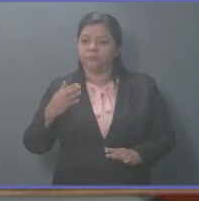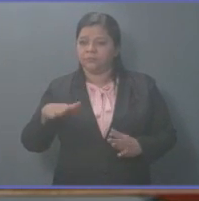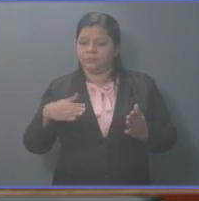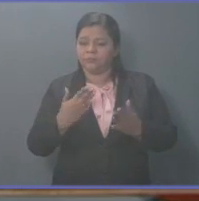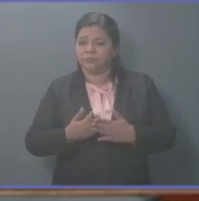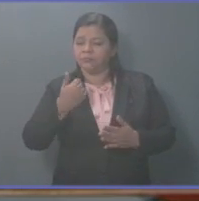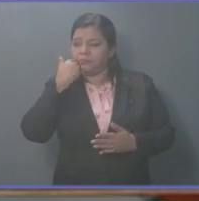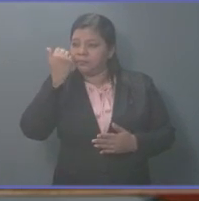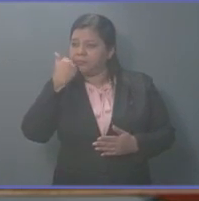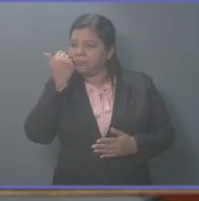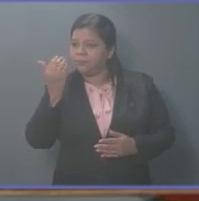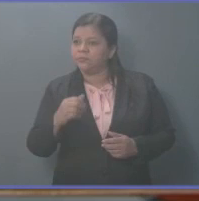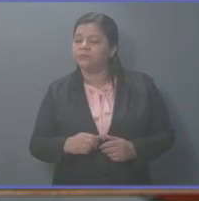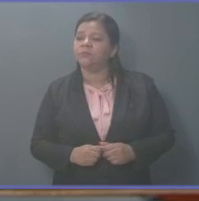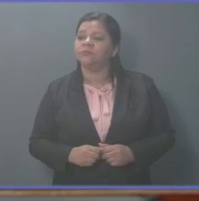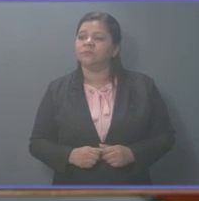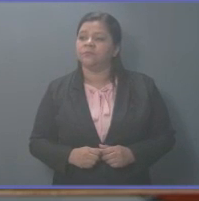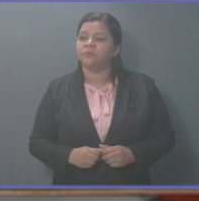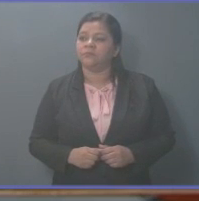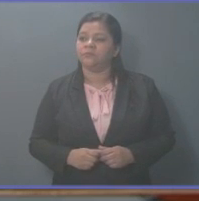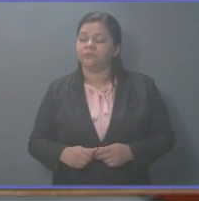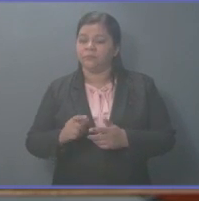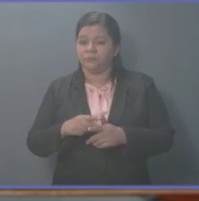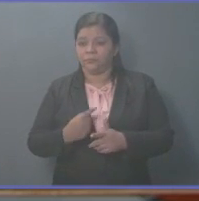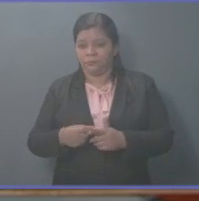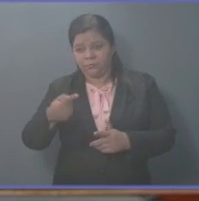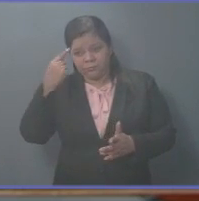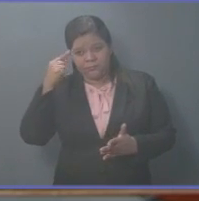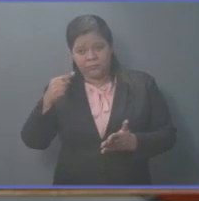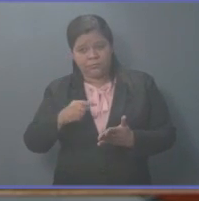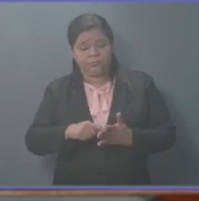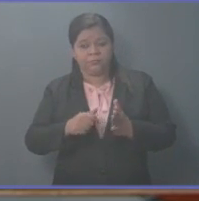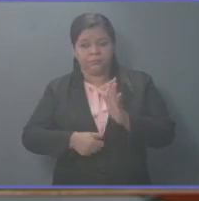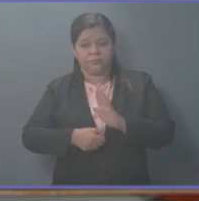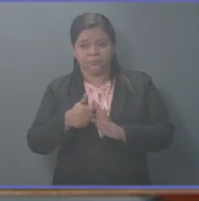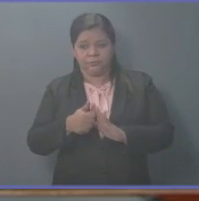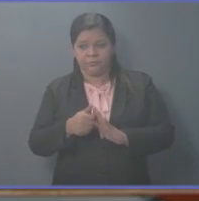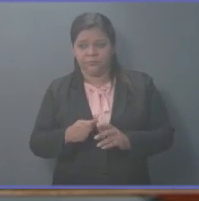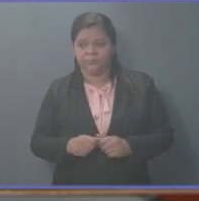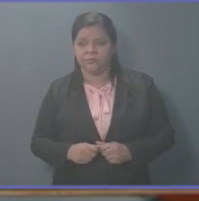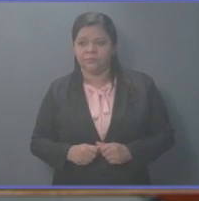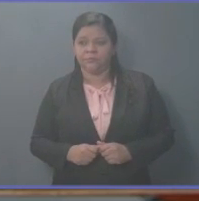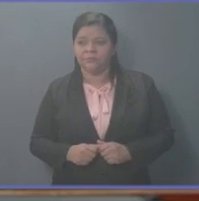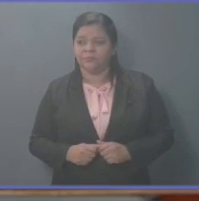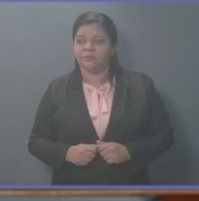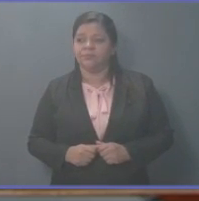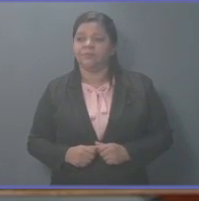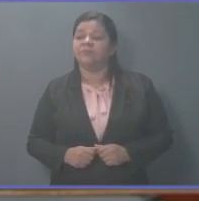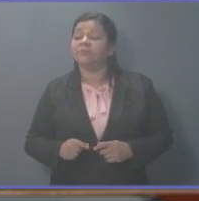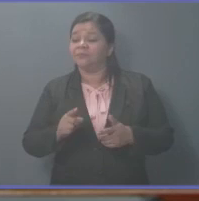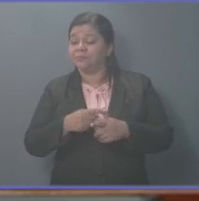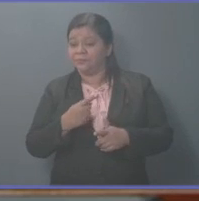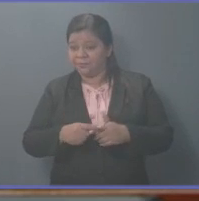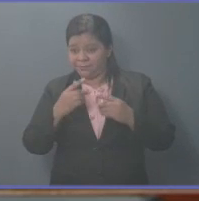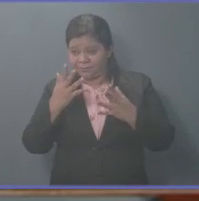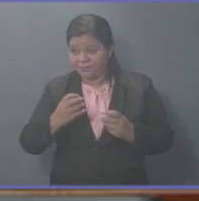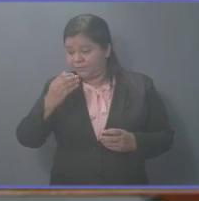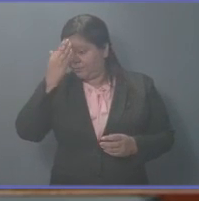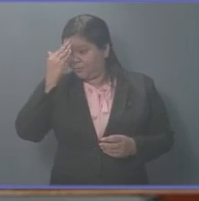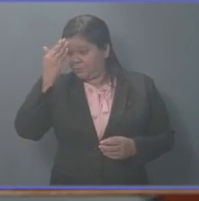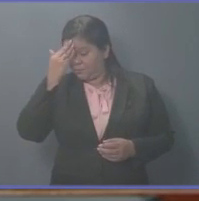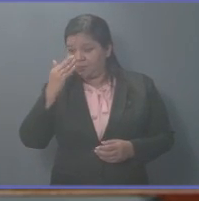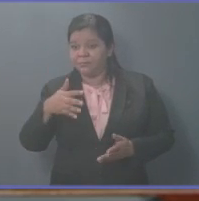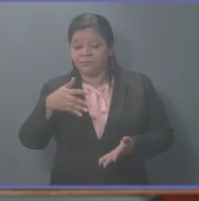juventud. También decir que nos complace grandemente saber que en San